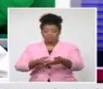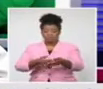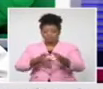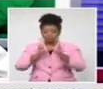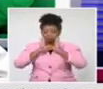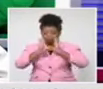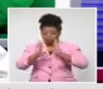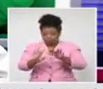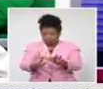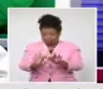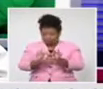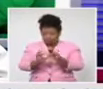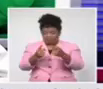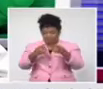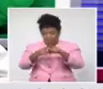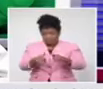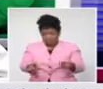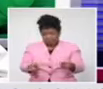pero lamentablemente,